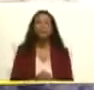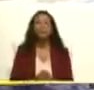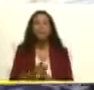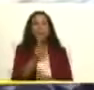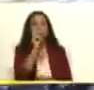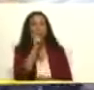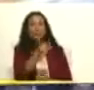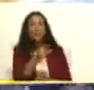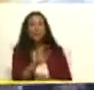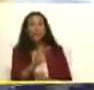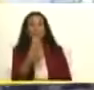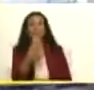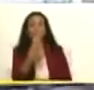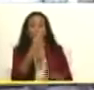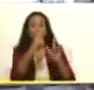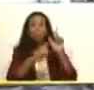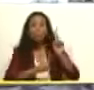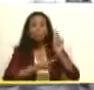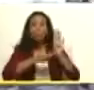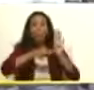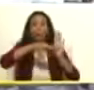chicas. Como 2 metros y pico, ¿verdad?